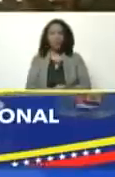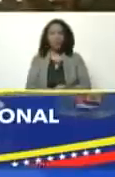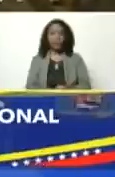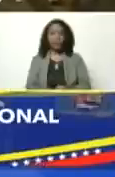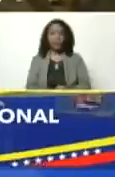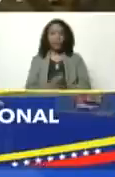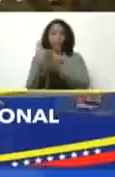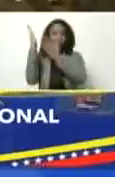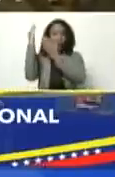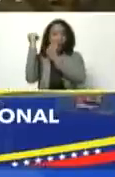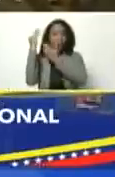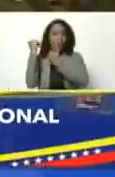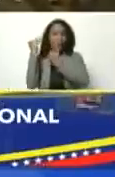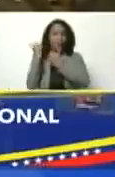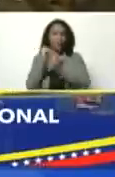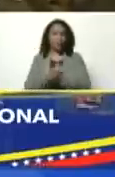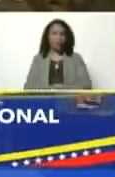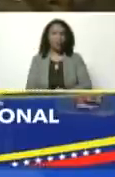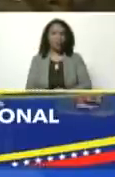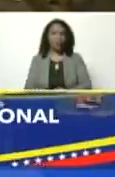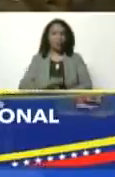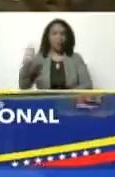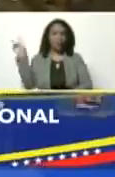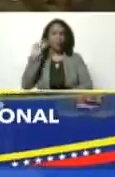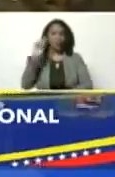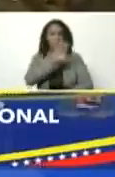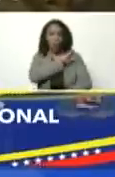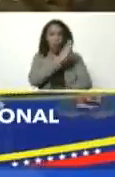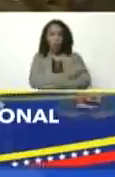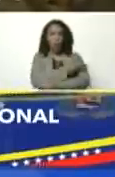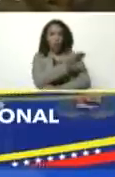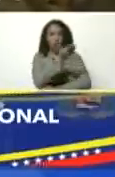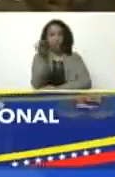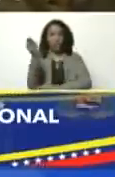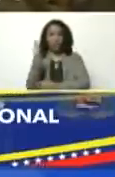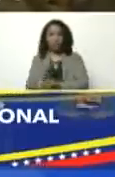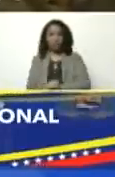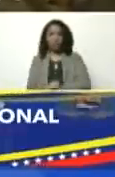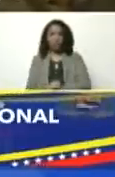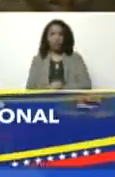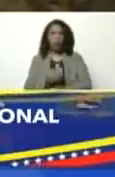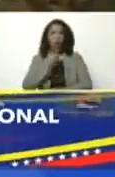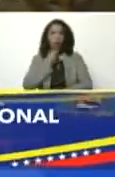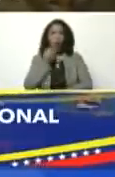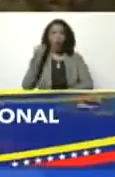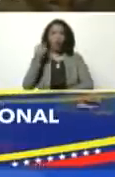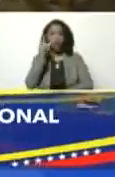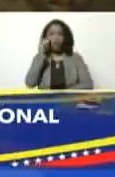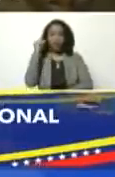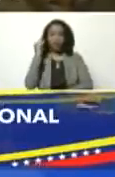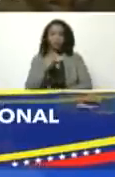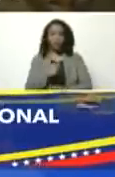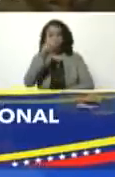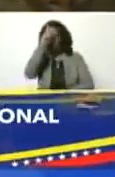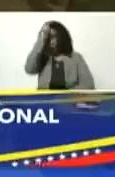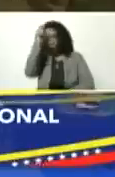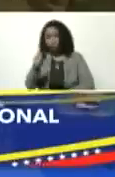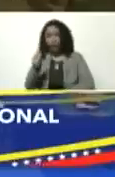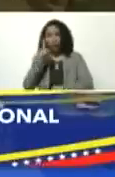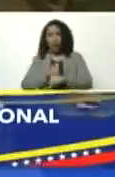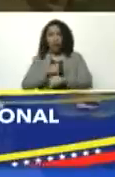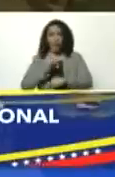la esperanza de la Venezuela potencia, son ustedes. Muchachos y muchachas, reconózcanse en el